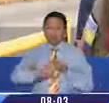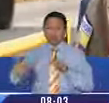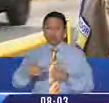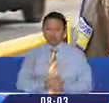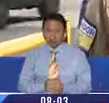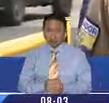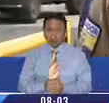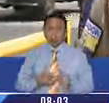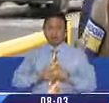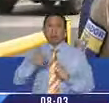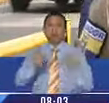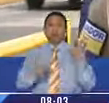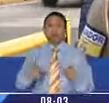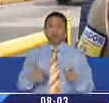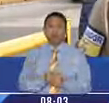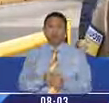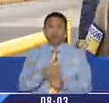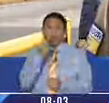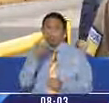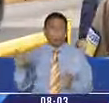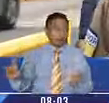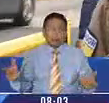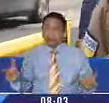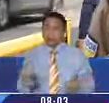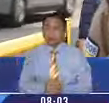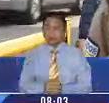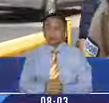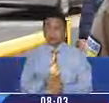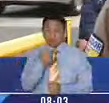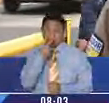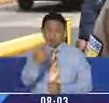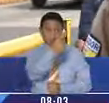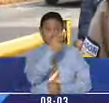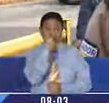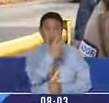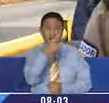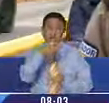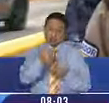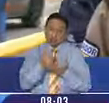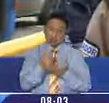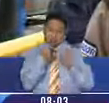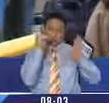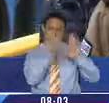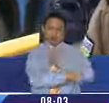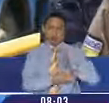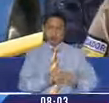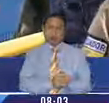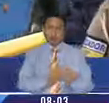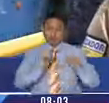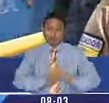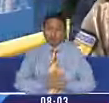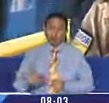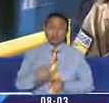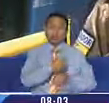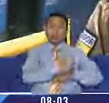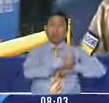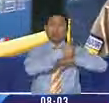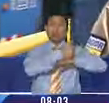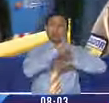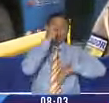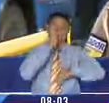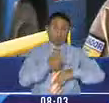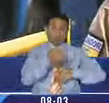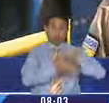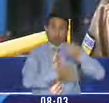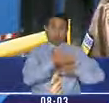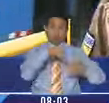pero las personas no lograron ubicar, que les identifiquen y que nos ayuden con esas denuncias para poder llegar